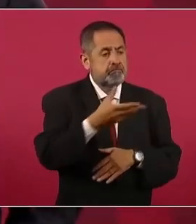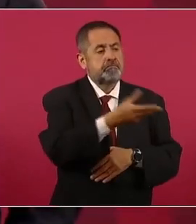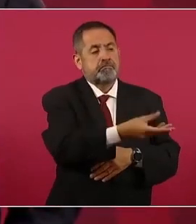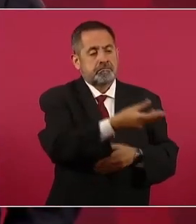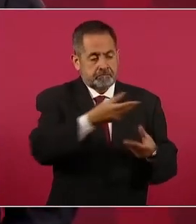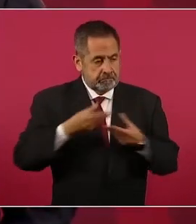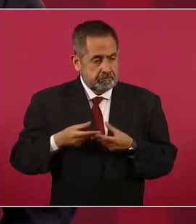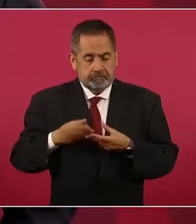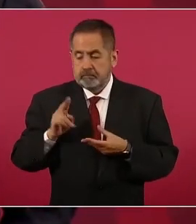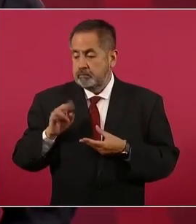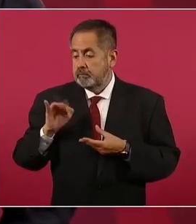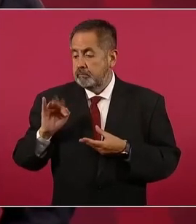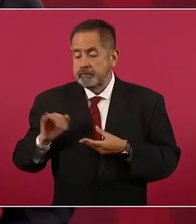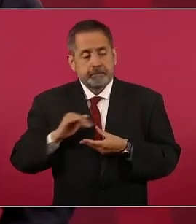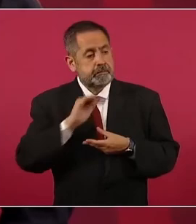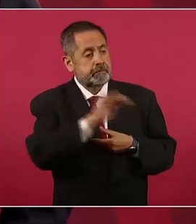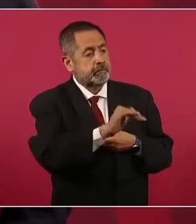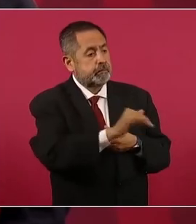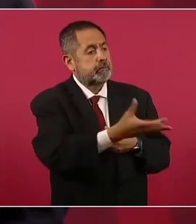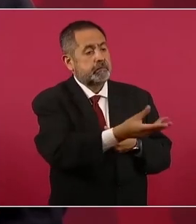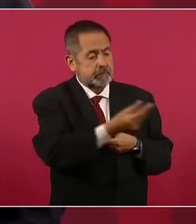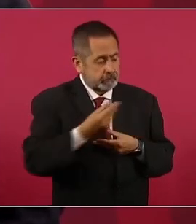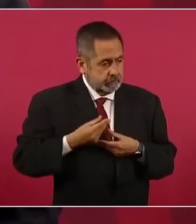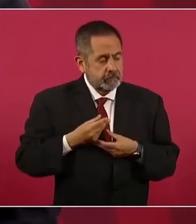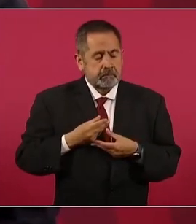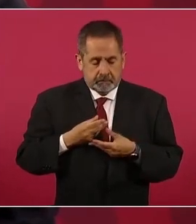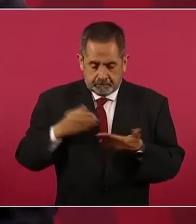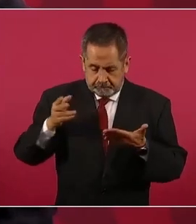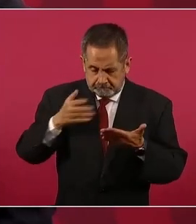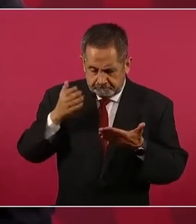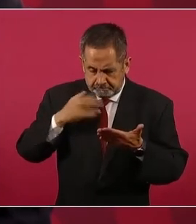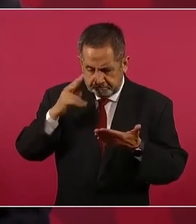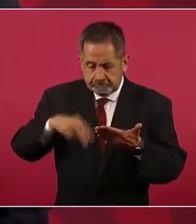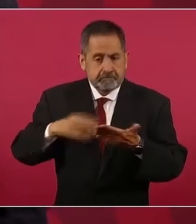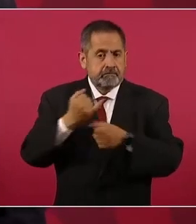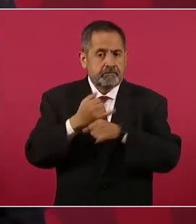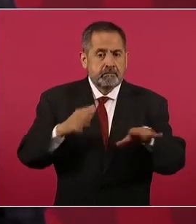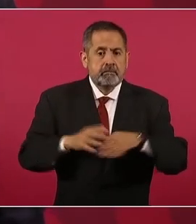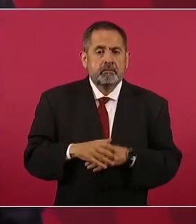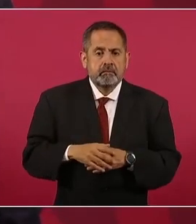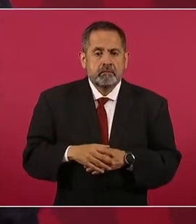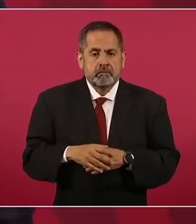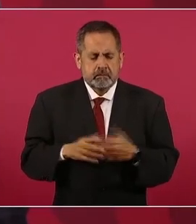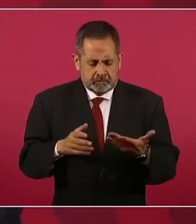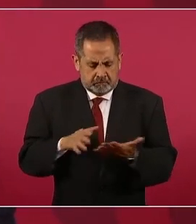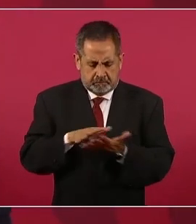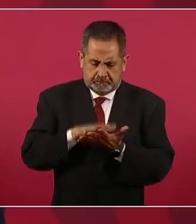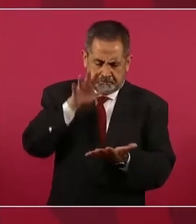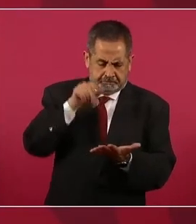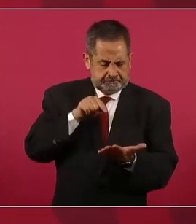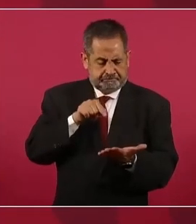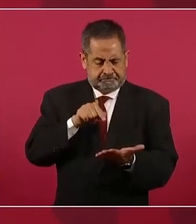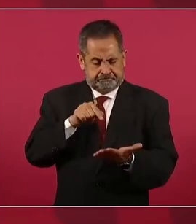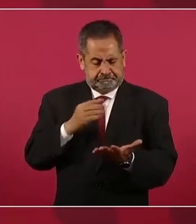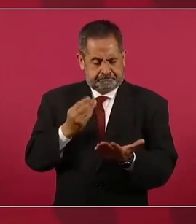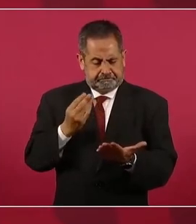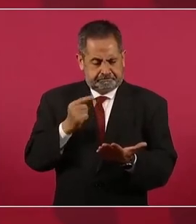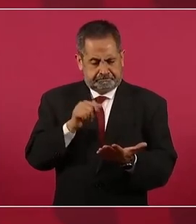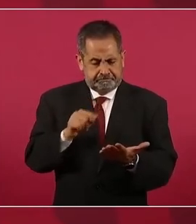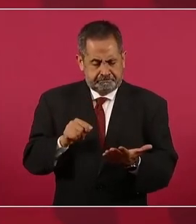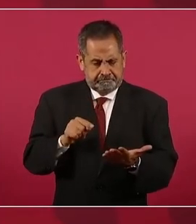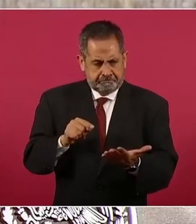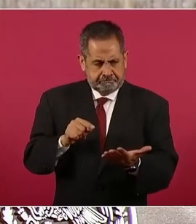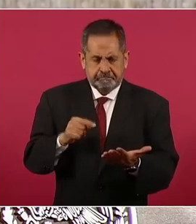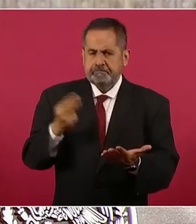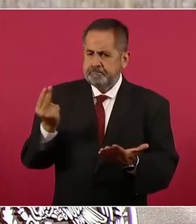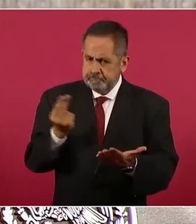UIF. Eso es lo que recibe. La información, cuando esta es insuficiente, puede requerir otra clase